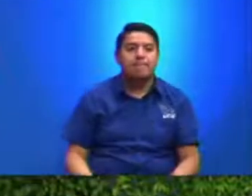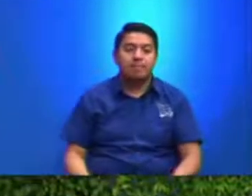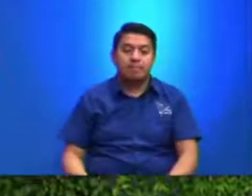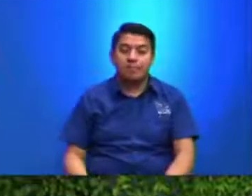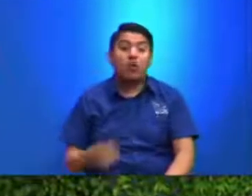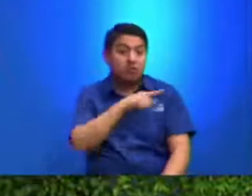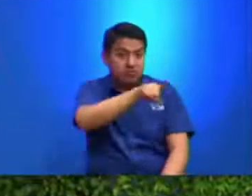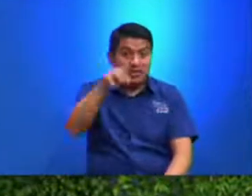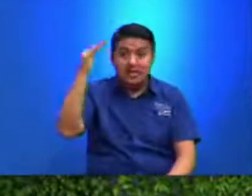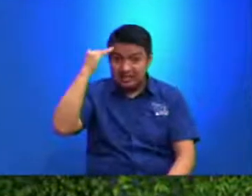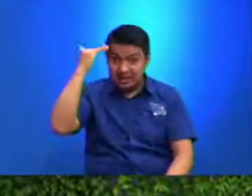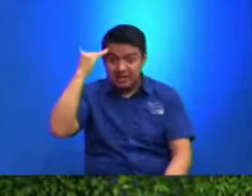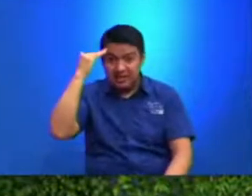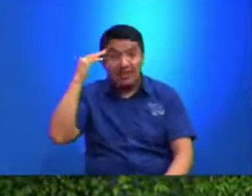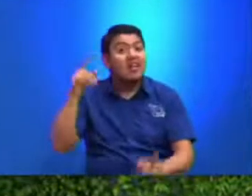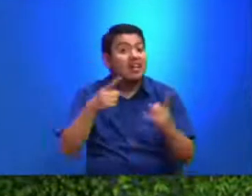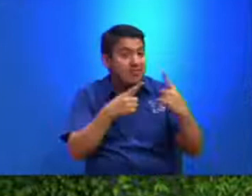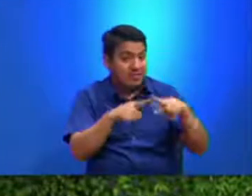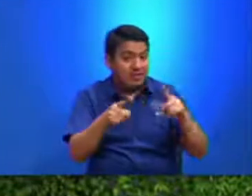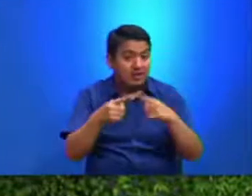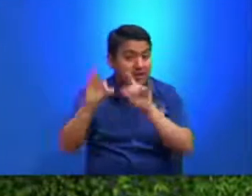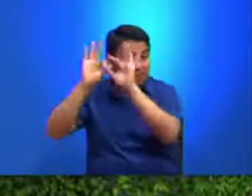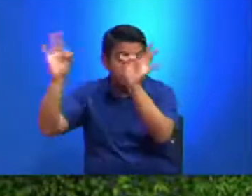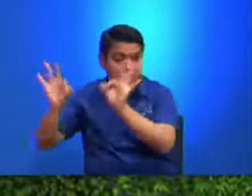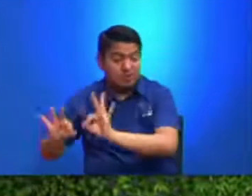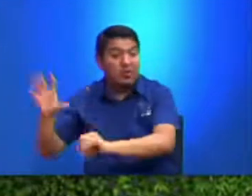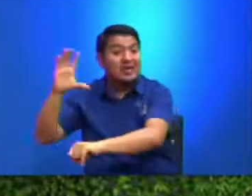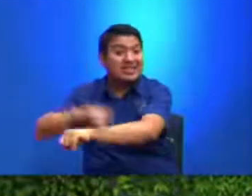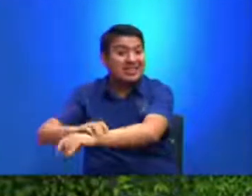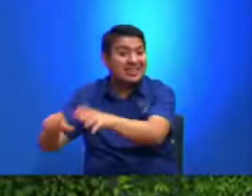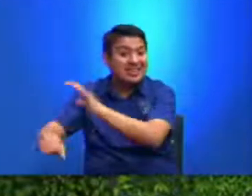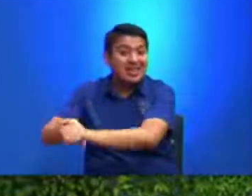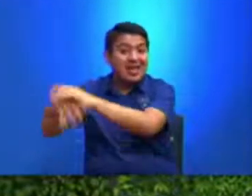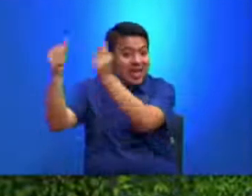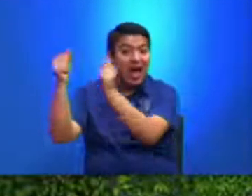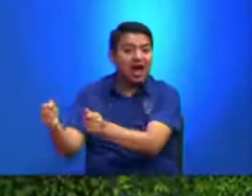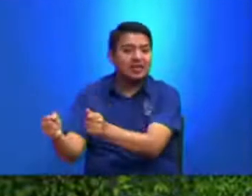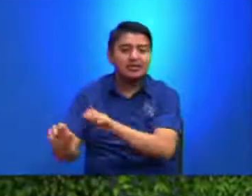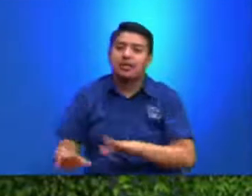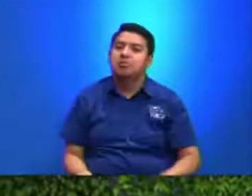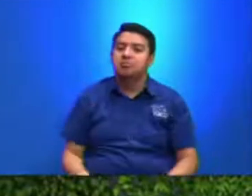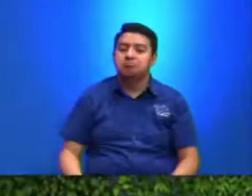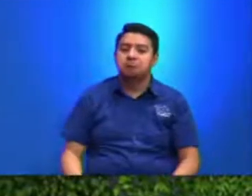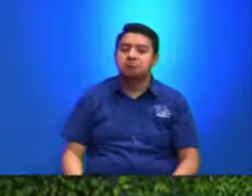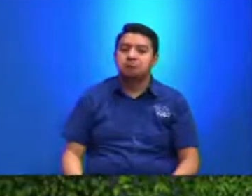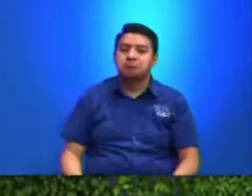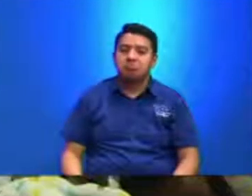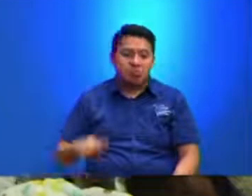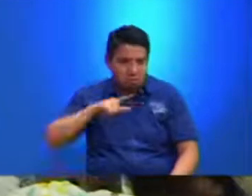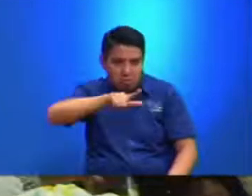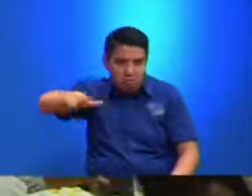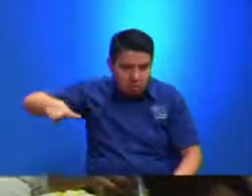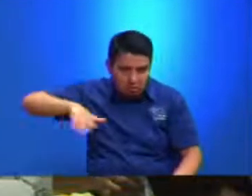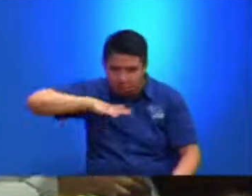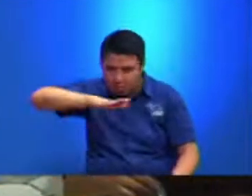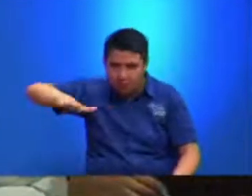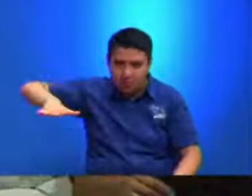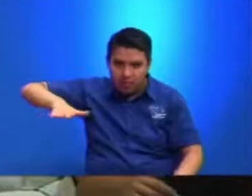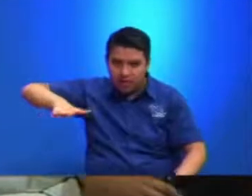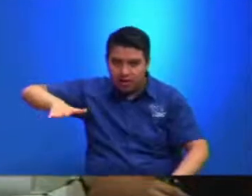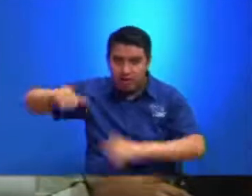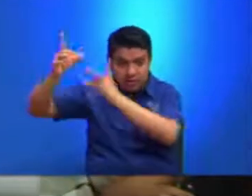diferente tipo de encarcelamiento de personas. Algunos pueden estar en centros de detención, otros pueden tener